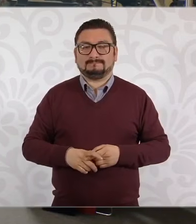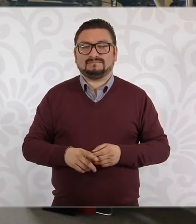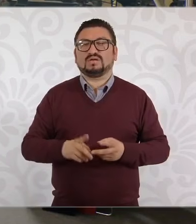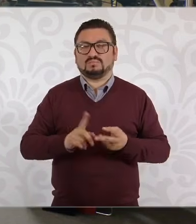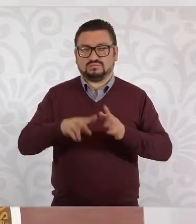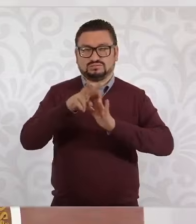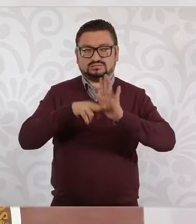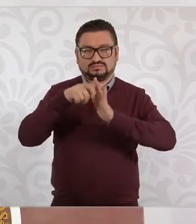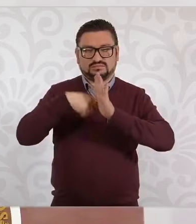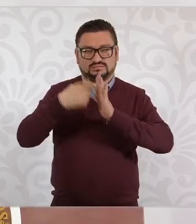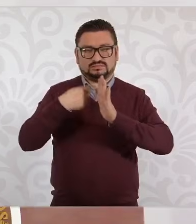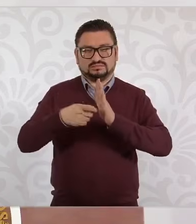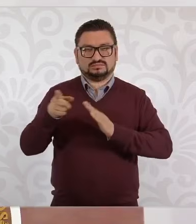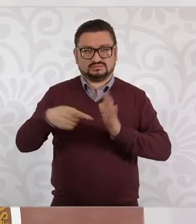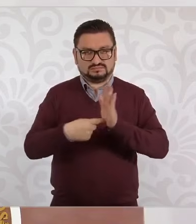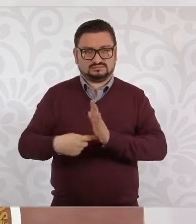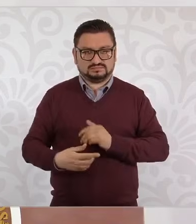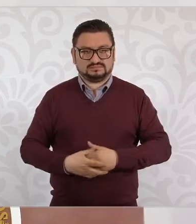Ponle el video